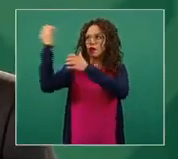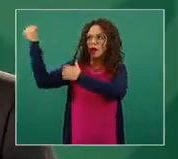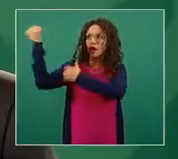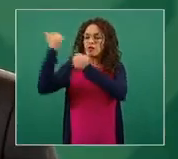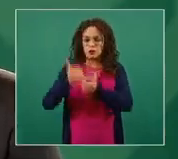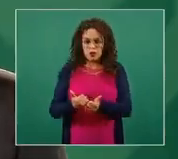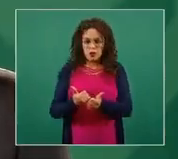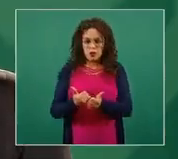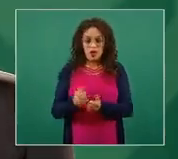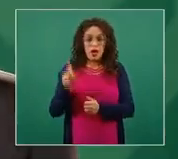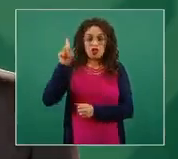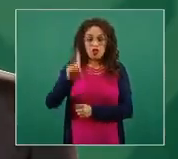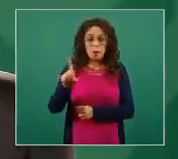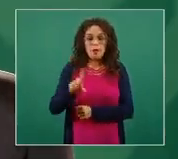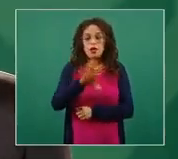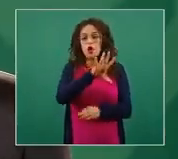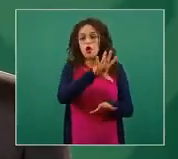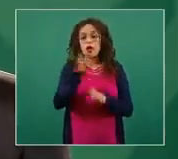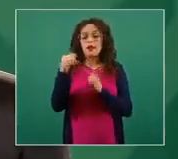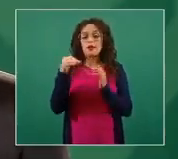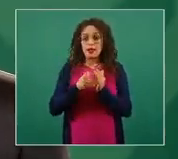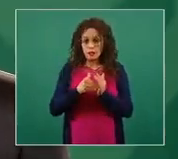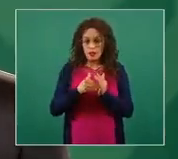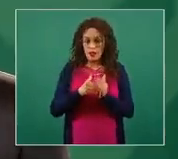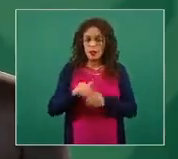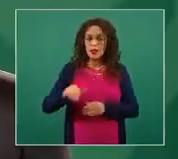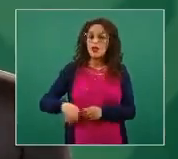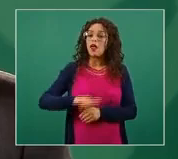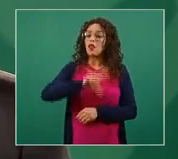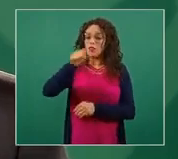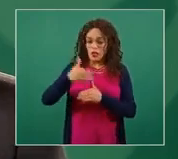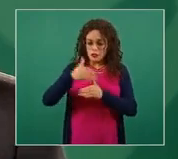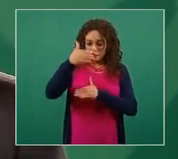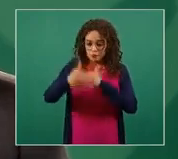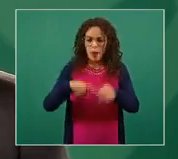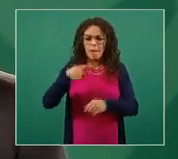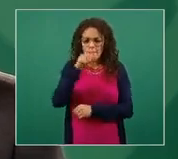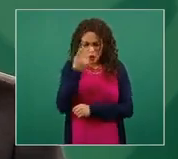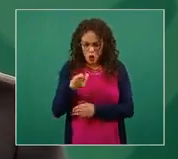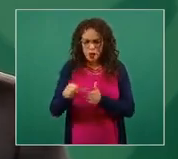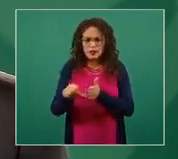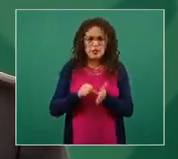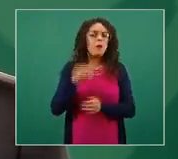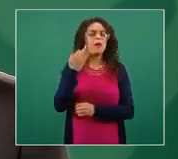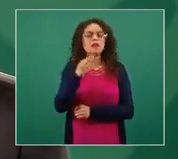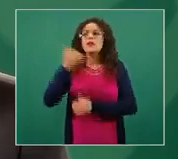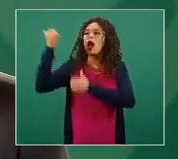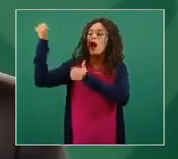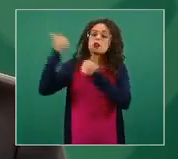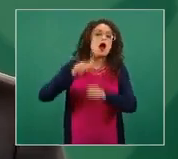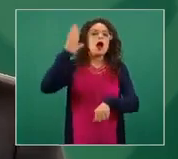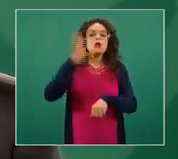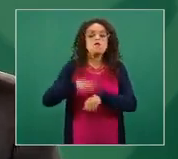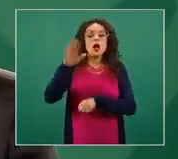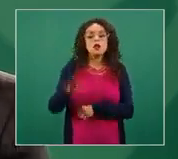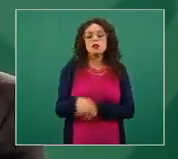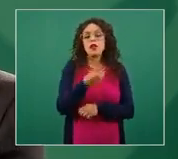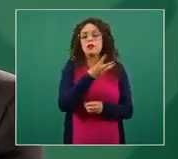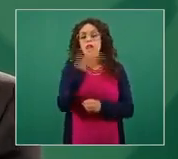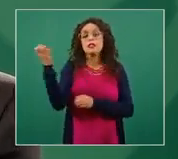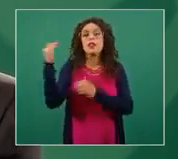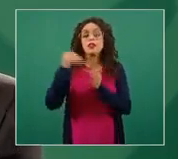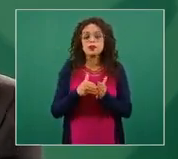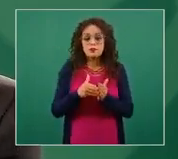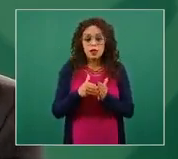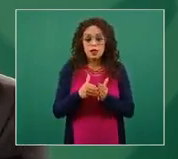500,000. Más adelante, pero todavía durante el mes de febrero, en fecha por determinar, llegarán otras 300,000 que